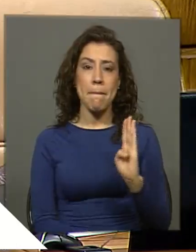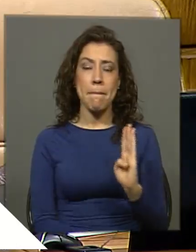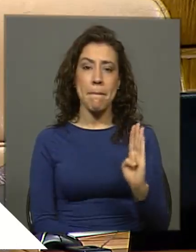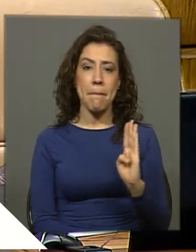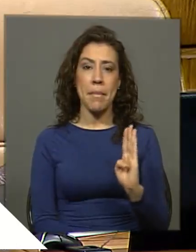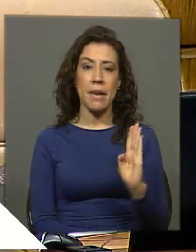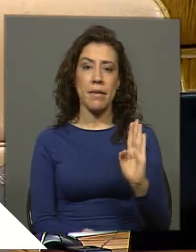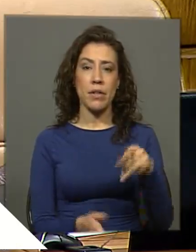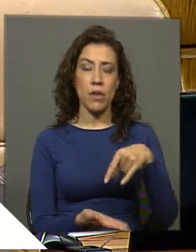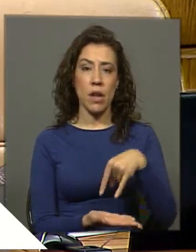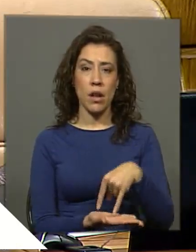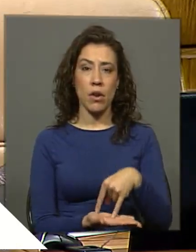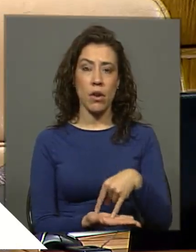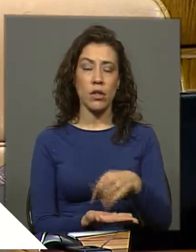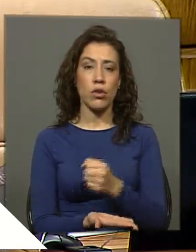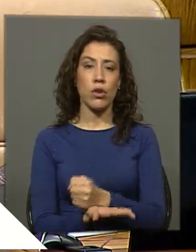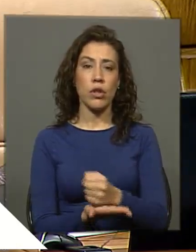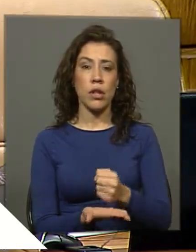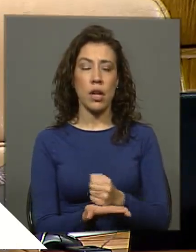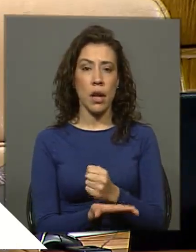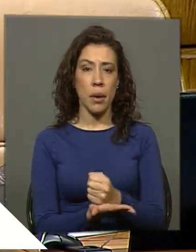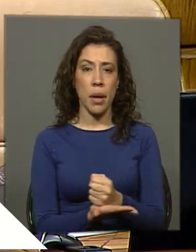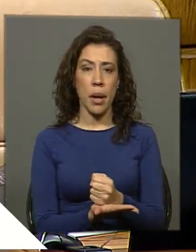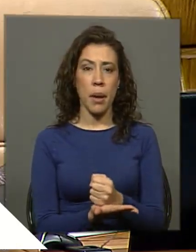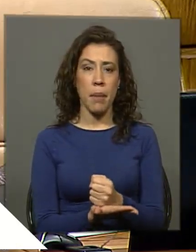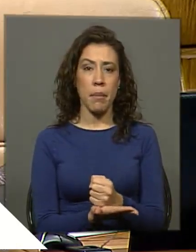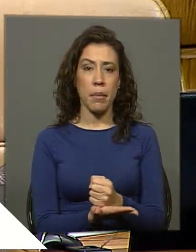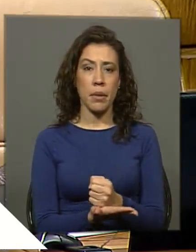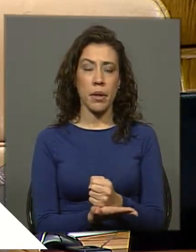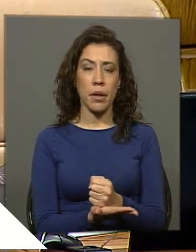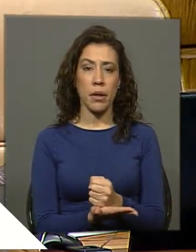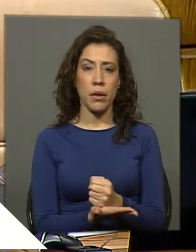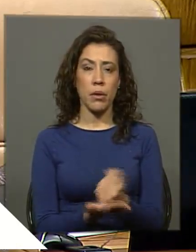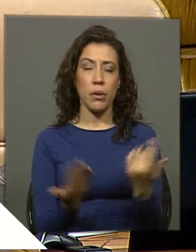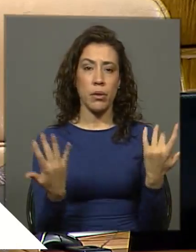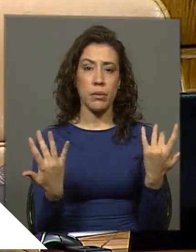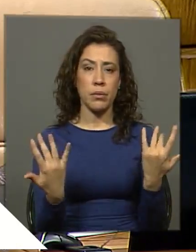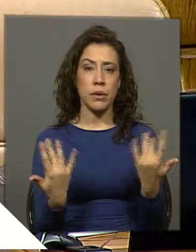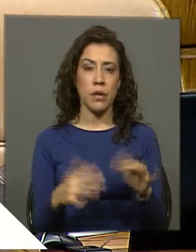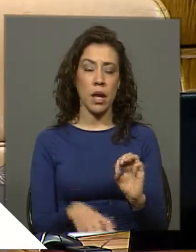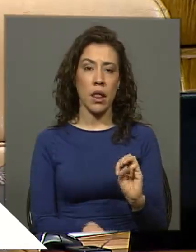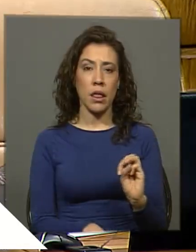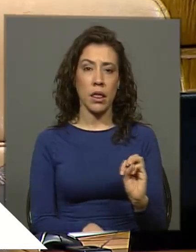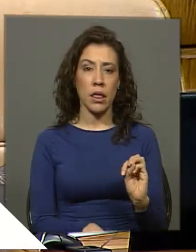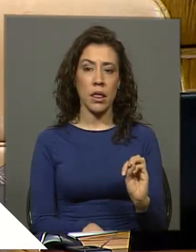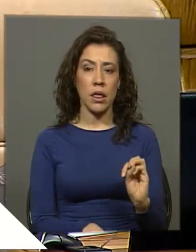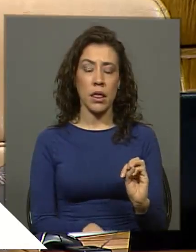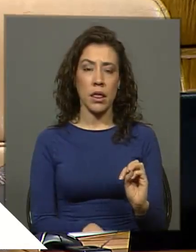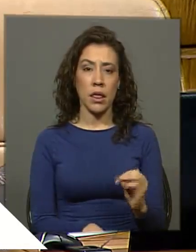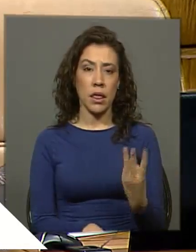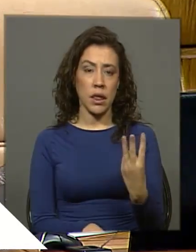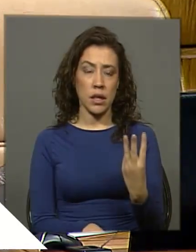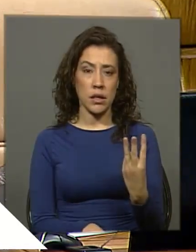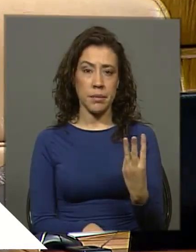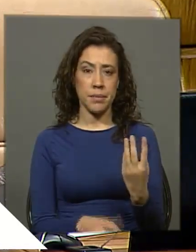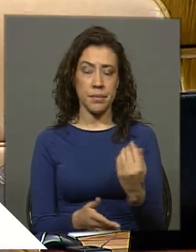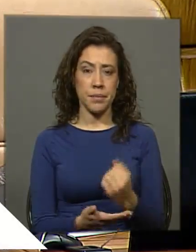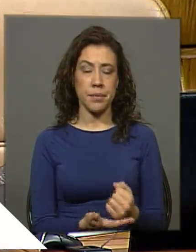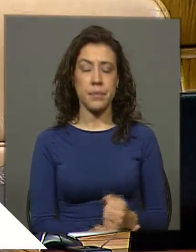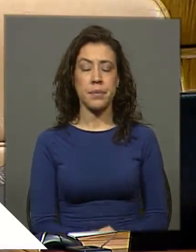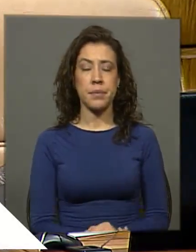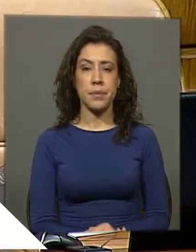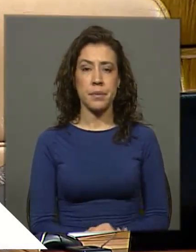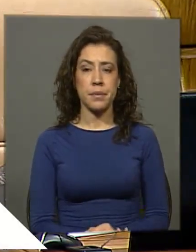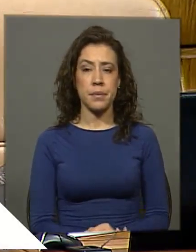este parlamento ha ido tramitando en esta oportunidad ya en tercera instancia para